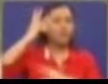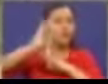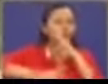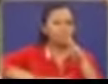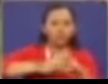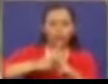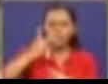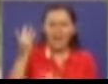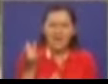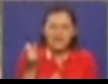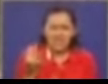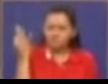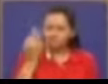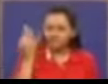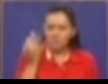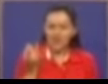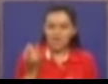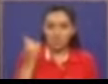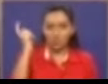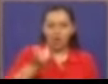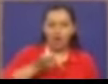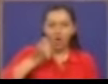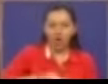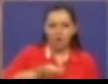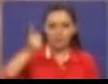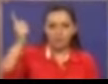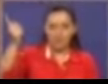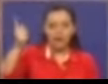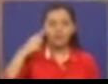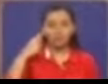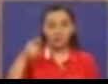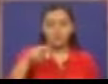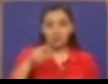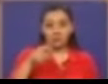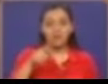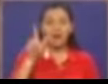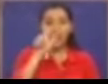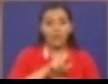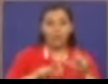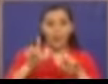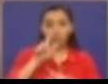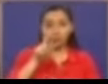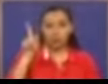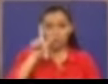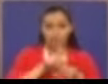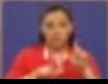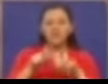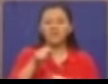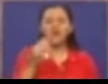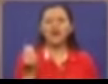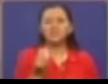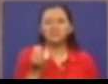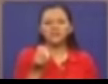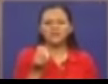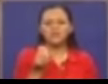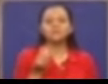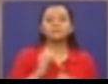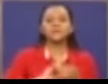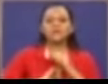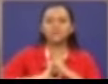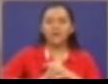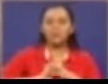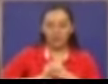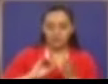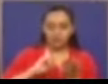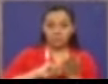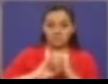¿no? Estos sementales, pues, ahí en los laboratorios que existen en este centro, se le saca el semen, se lo pone en